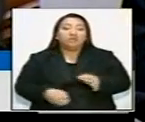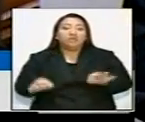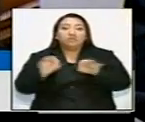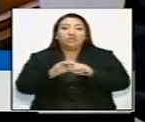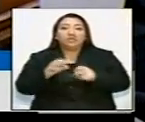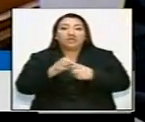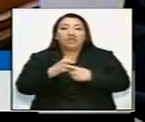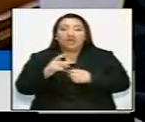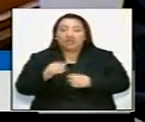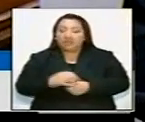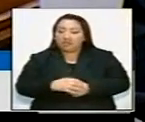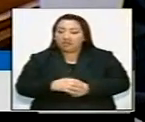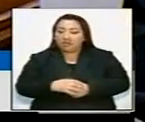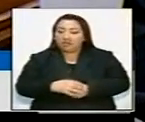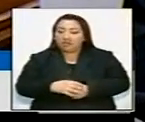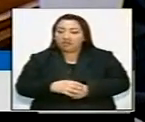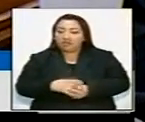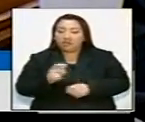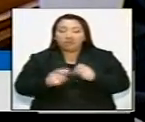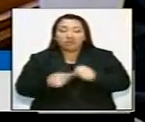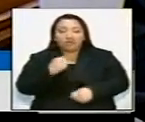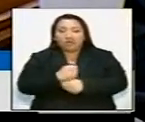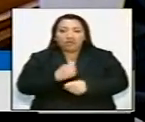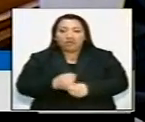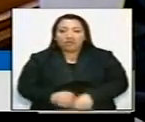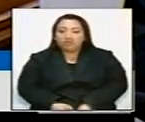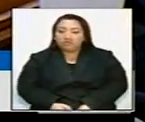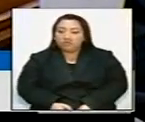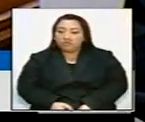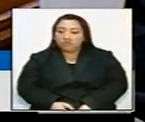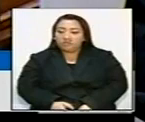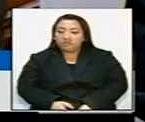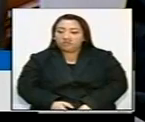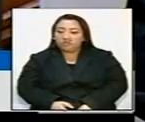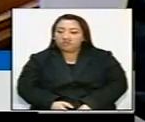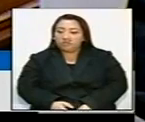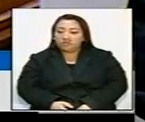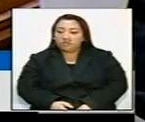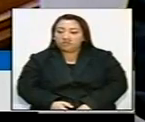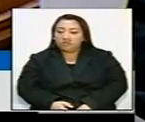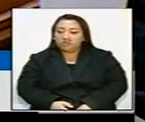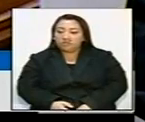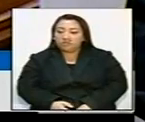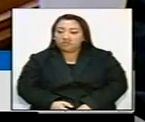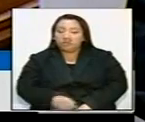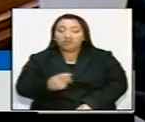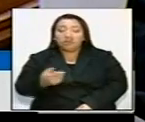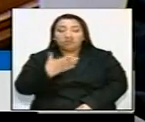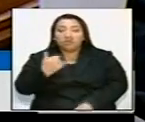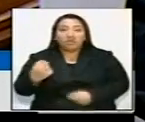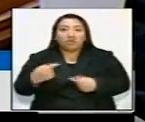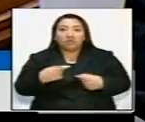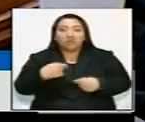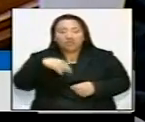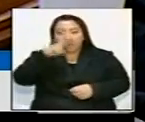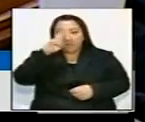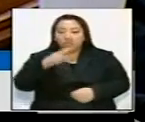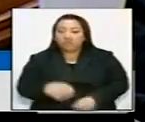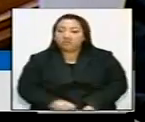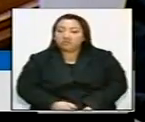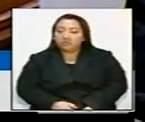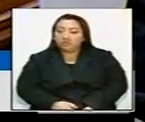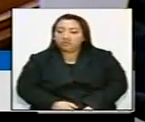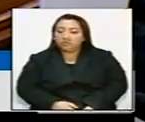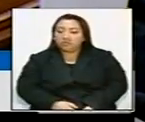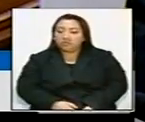garantía y la seguridad de los trabajadores, así como la mejora de la competitividad del país. Pero